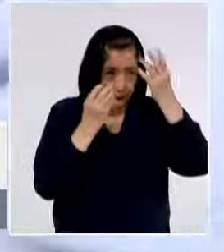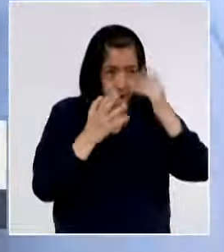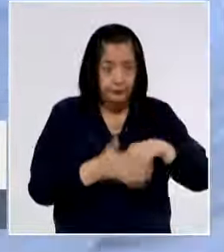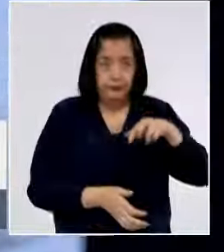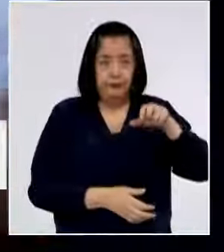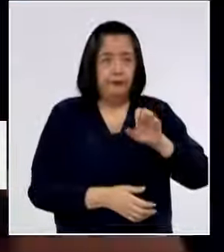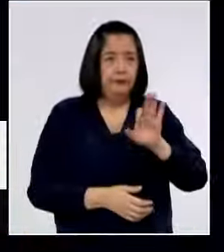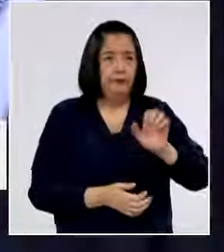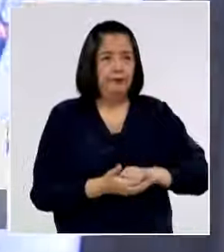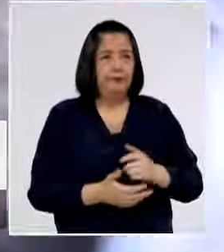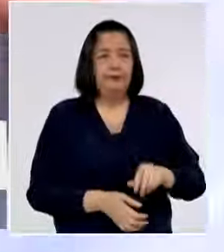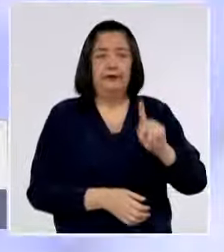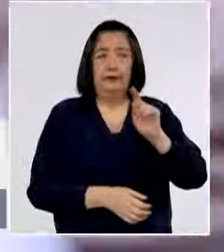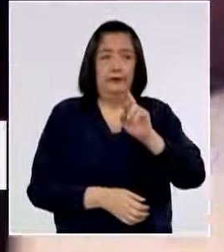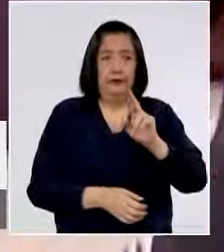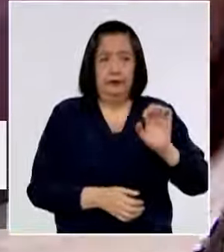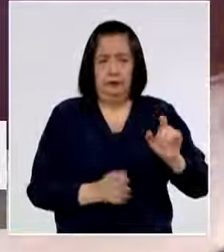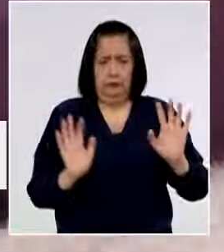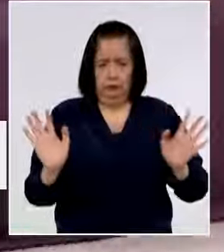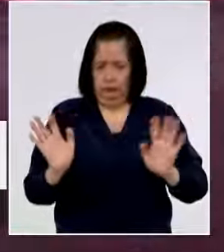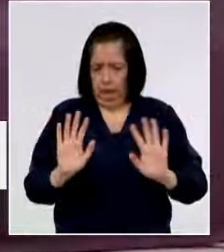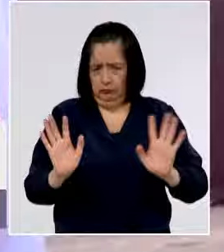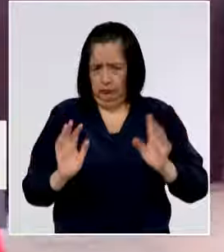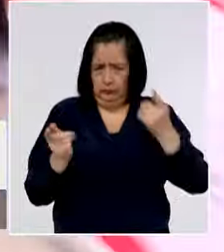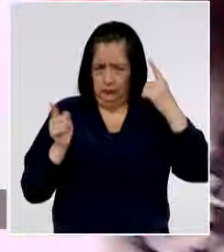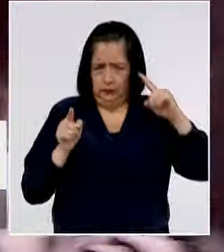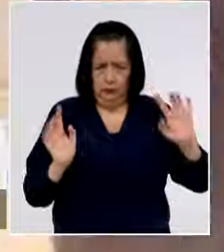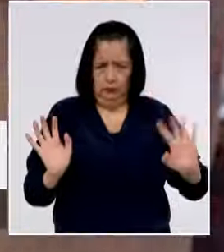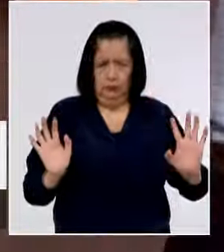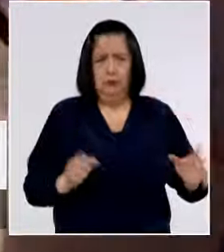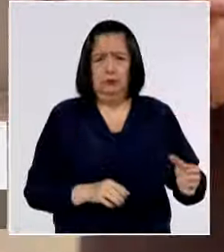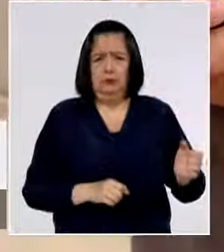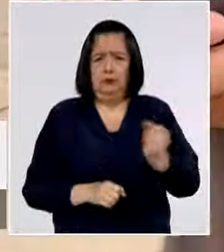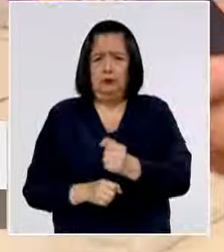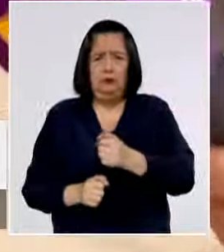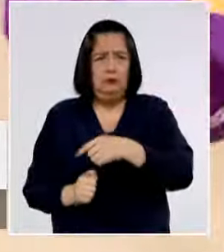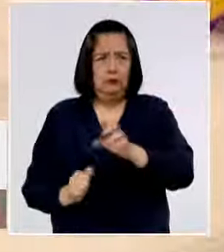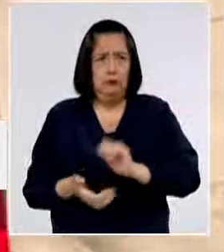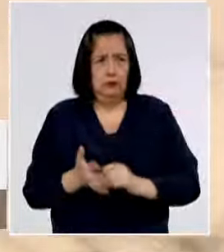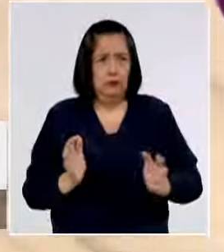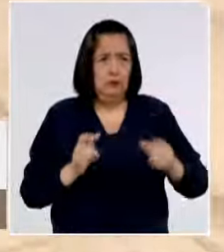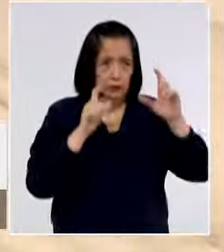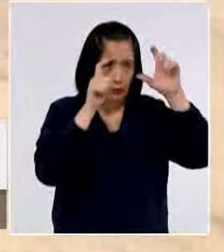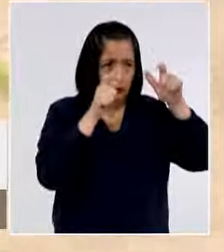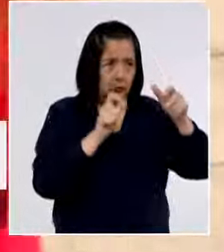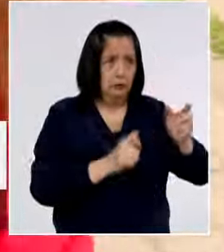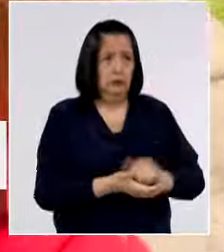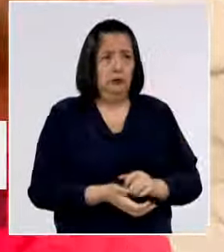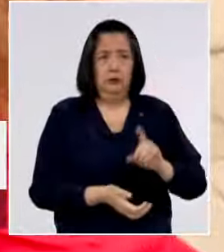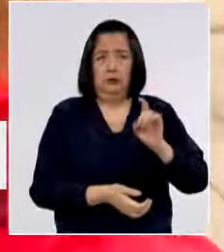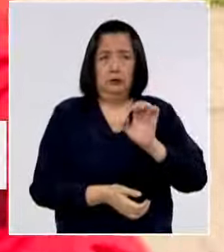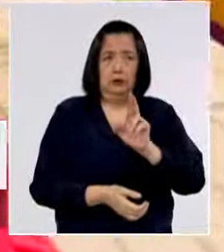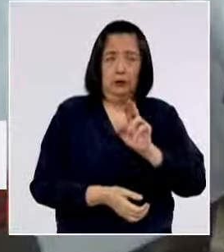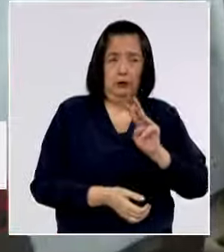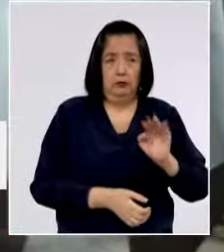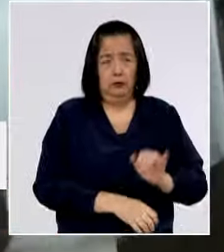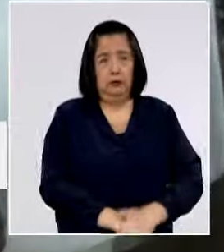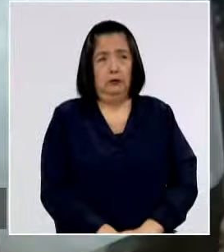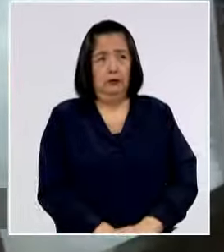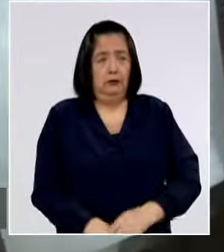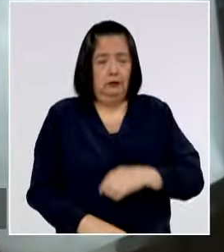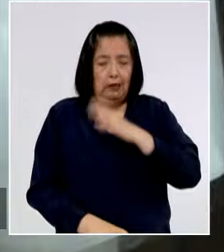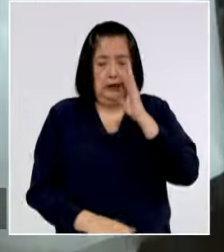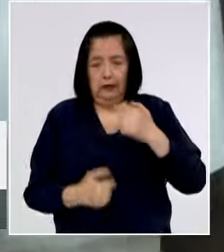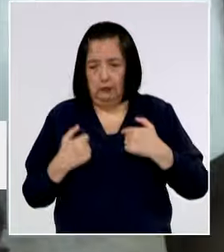Punto Final Kira alcarras negó haber negociado cupos y contrataciones con el congresista Darwin Espinoza